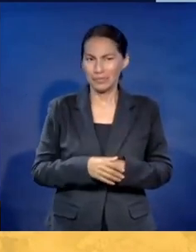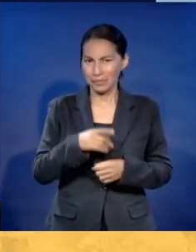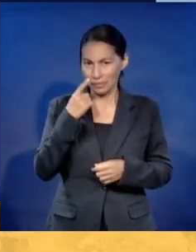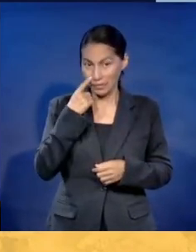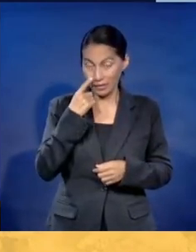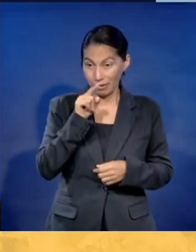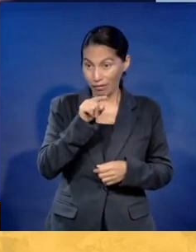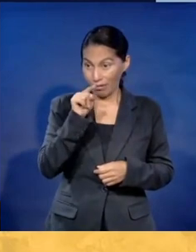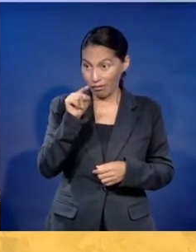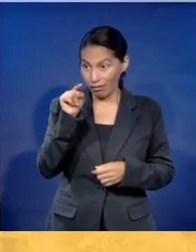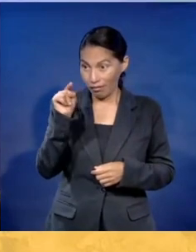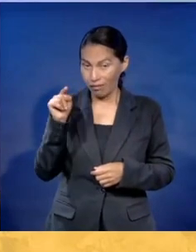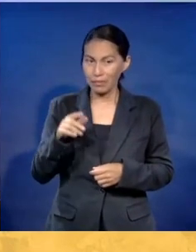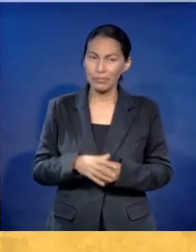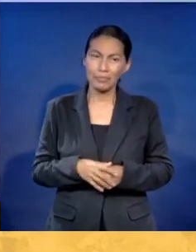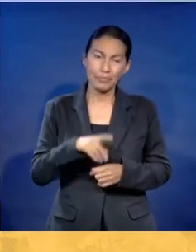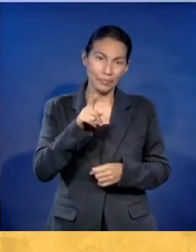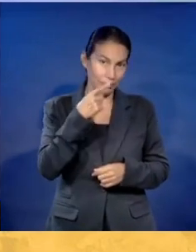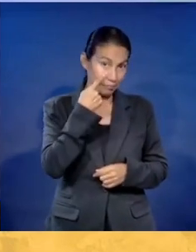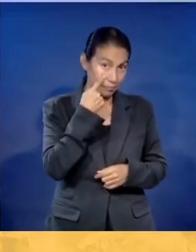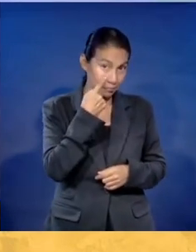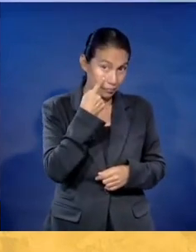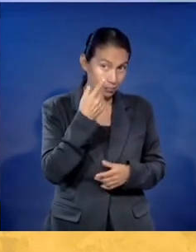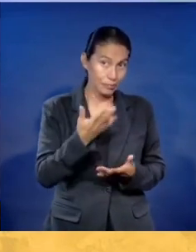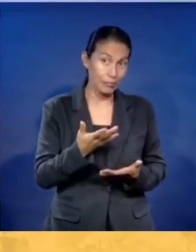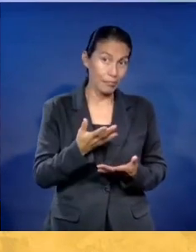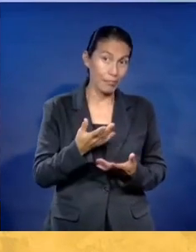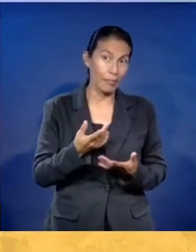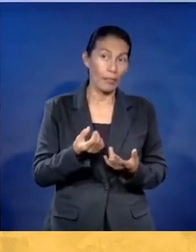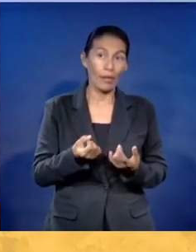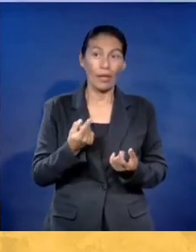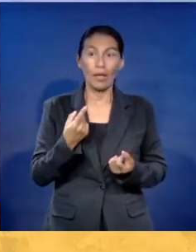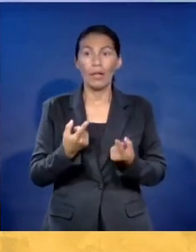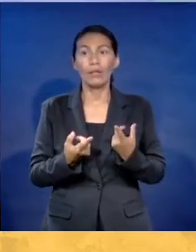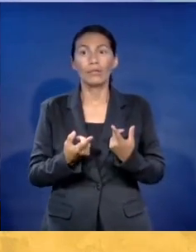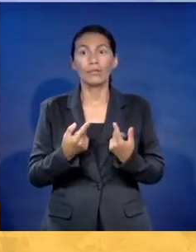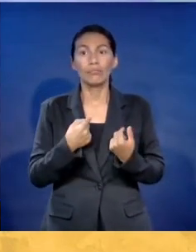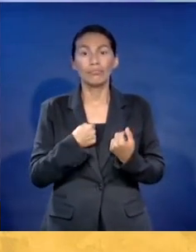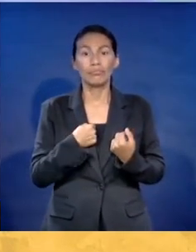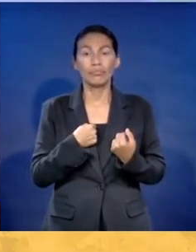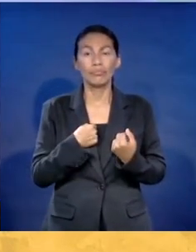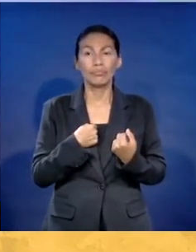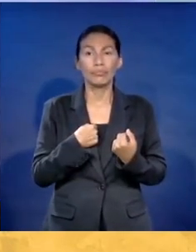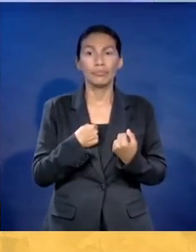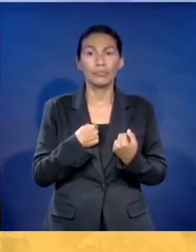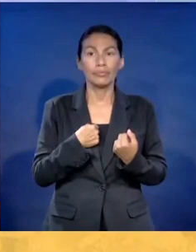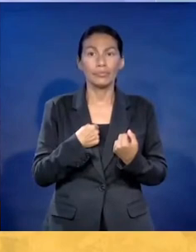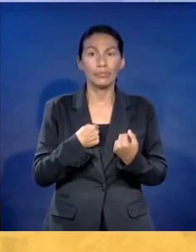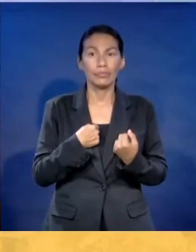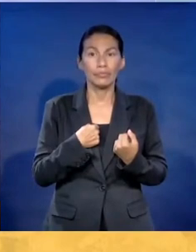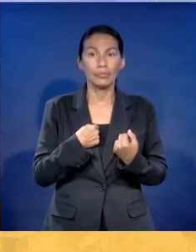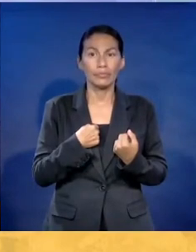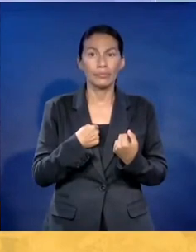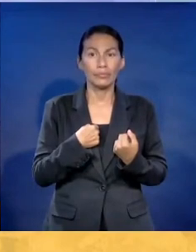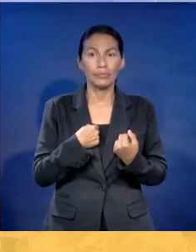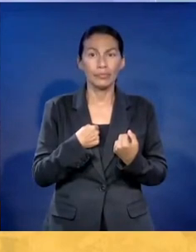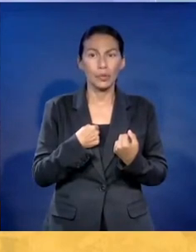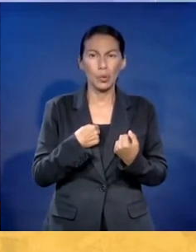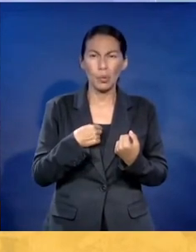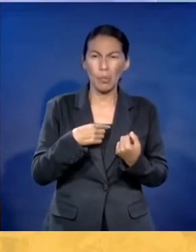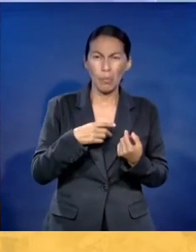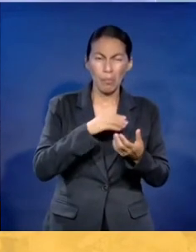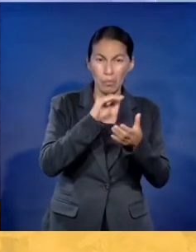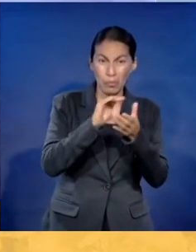pero escuché algo que que de alguna forma me ha venido aterrizando en mi realidad todos los matrimonios pasamos